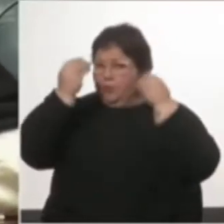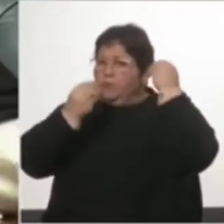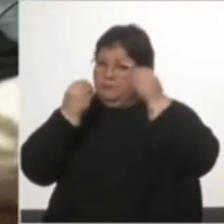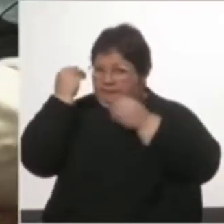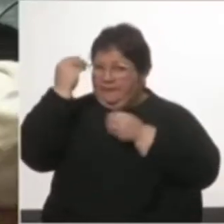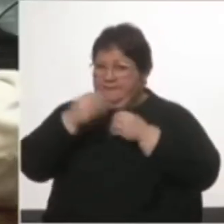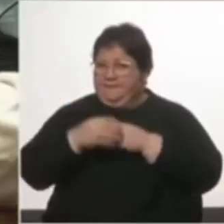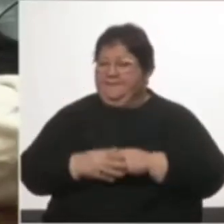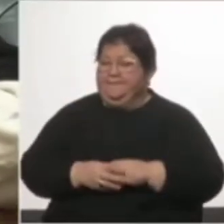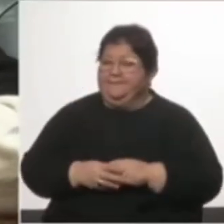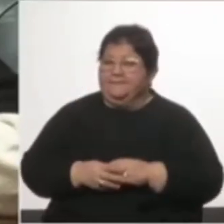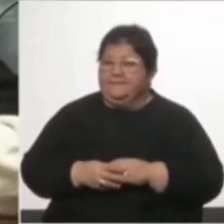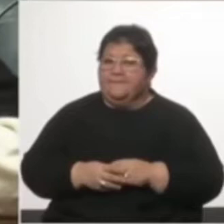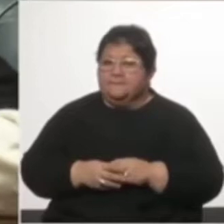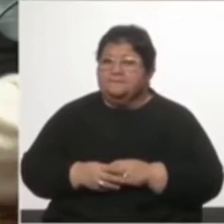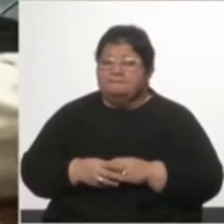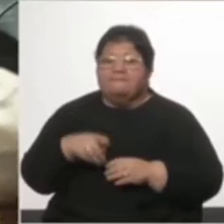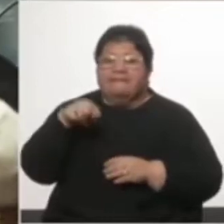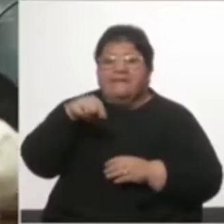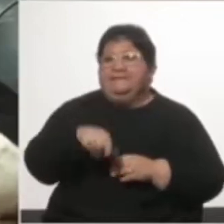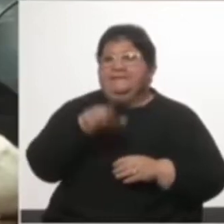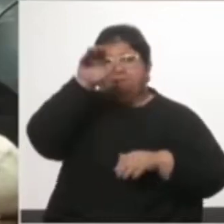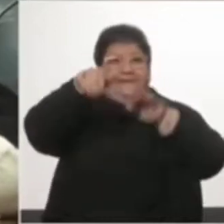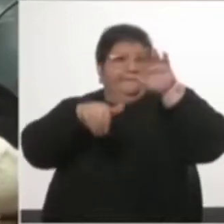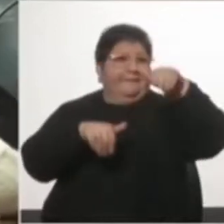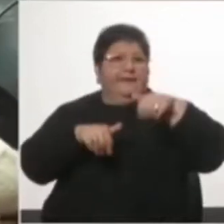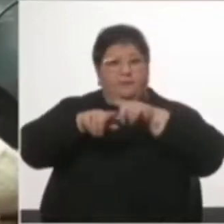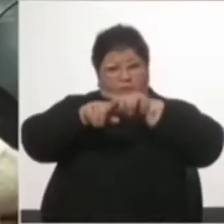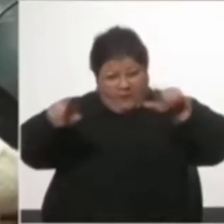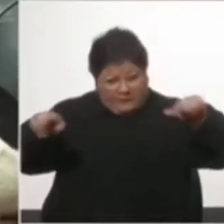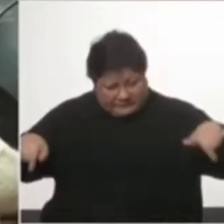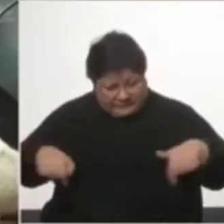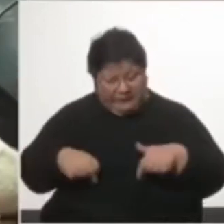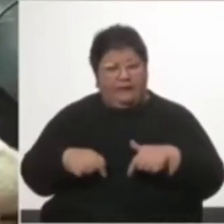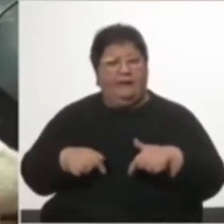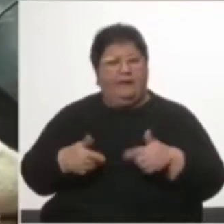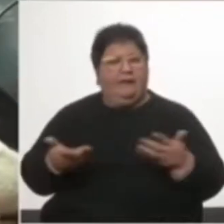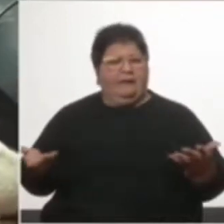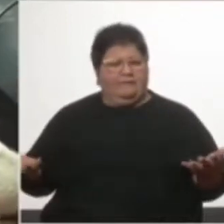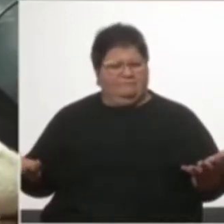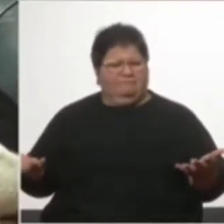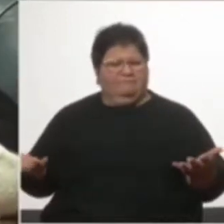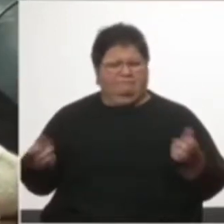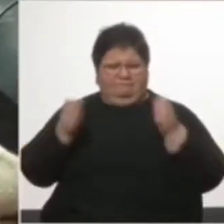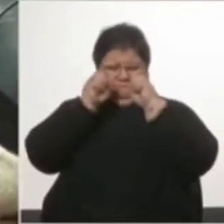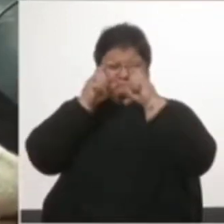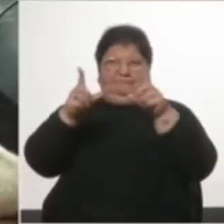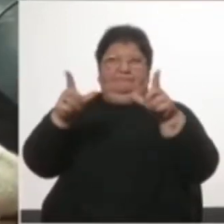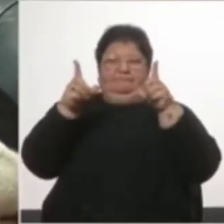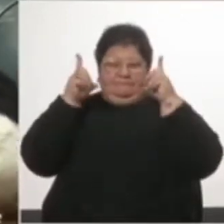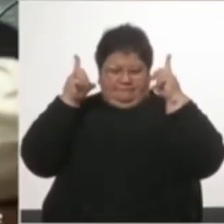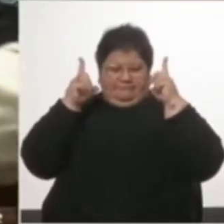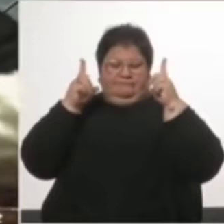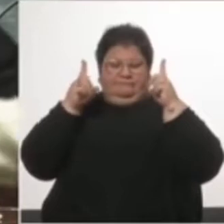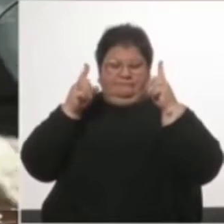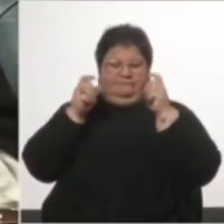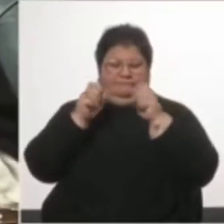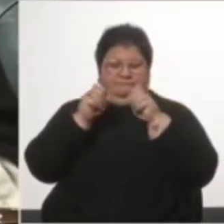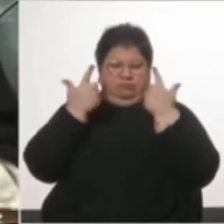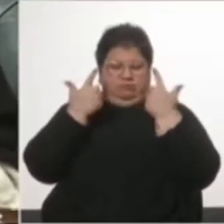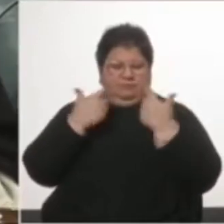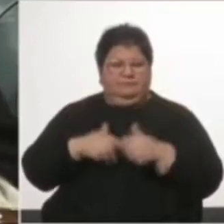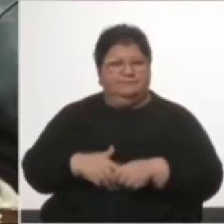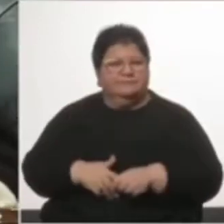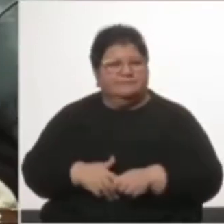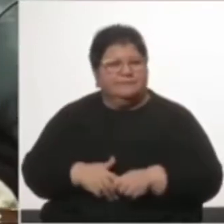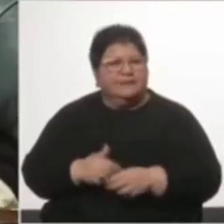yo, este llamado a sala que de verdad me asombra. Y acá lo que estamos haciendo es